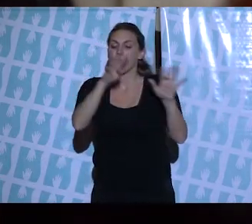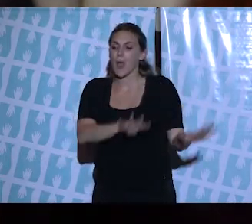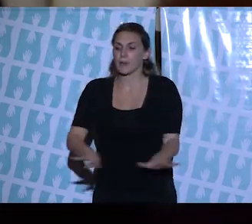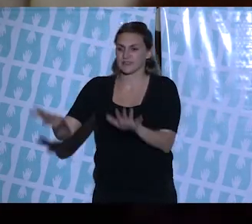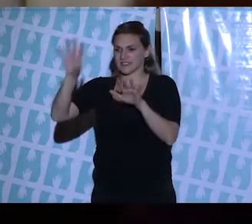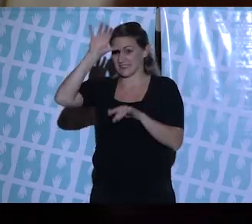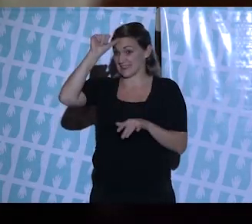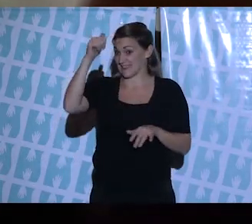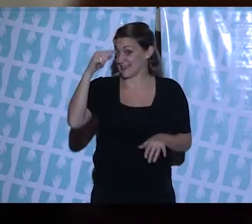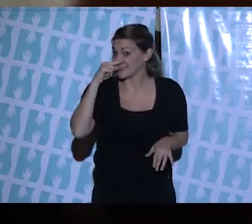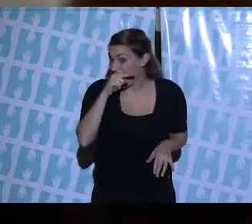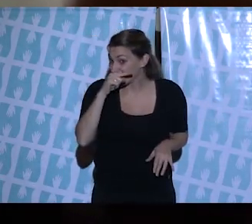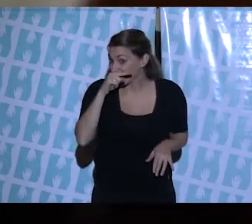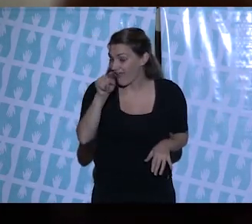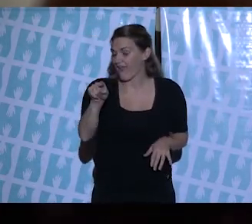1967,